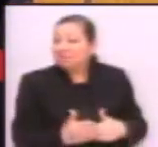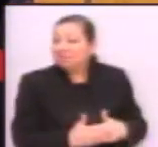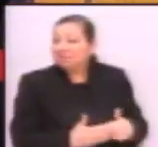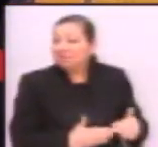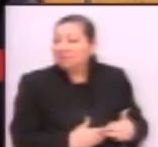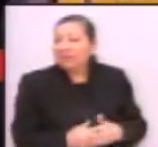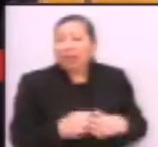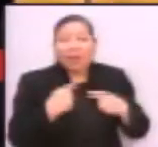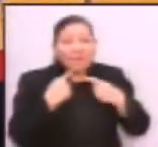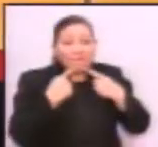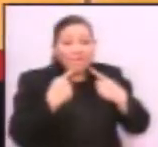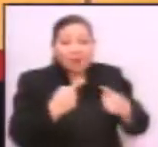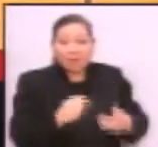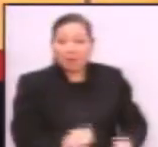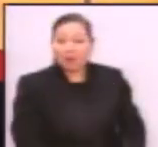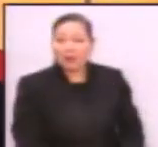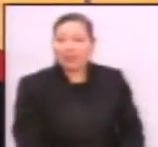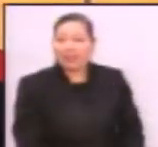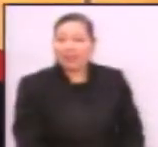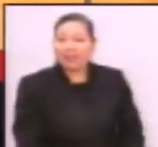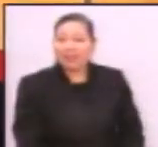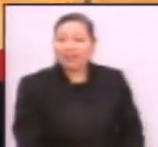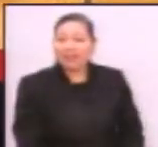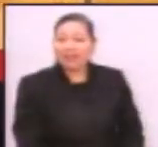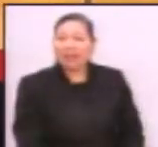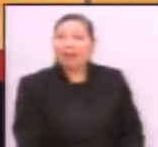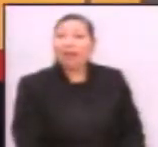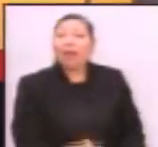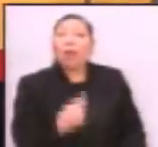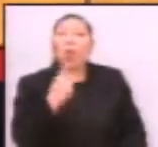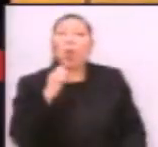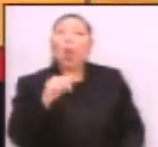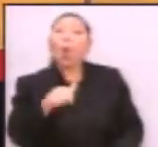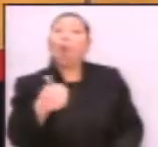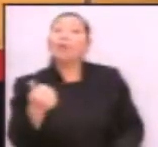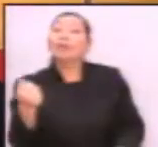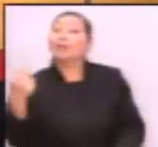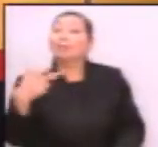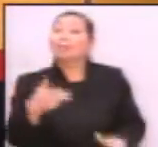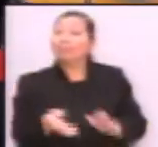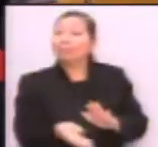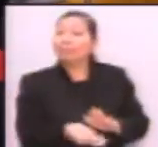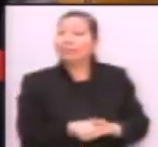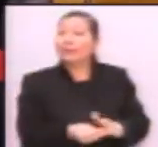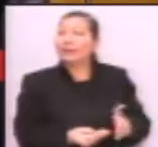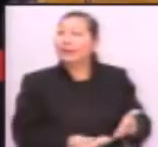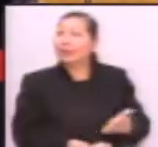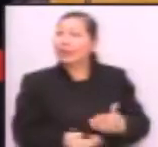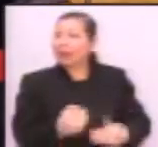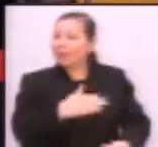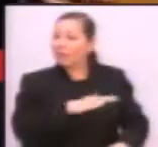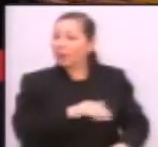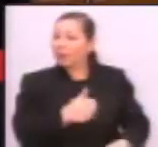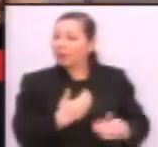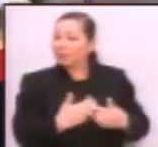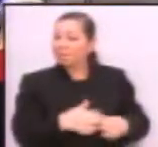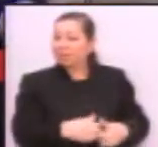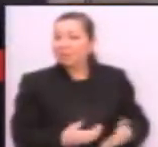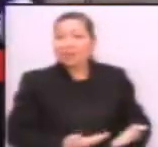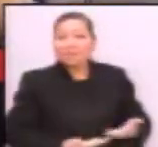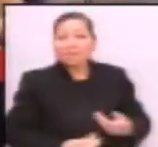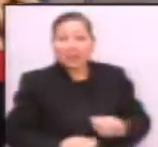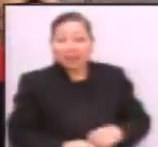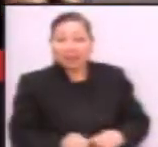construyendo la famosa figura, señor presidente, del testaferro. Entonces van a agarrar, van a transferir a favor de otra empresa,